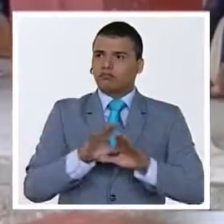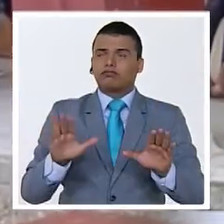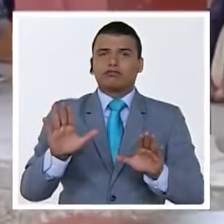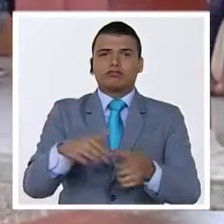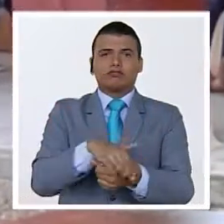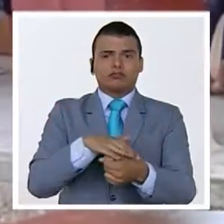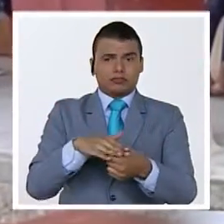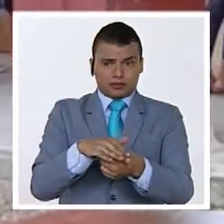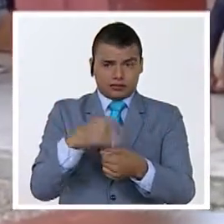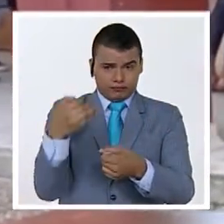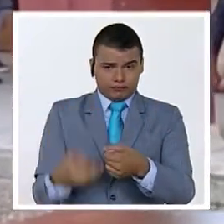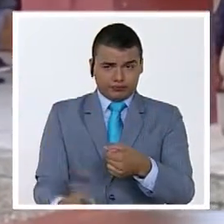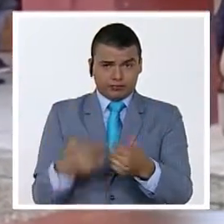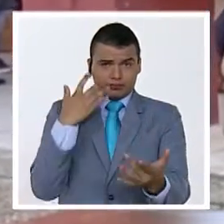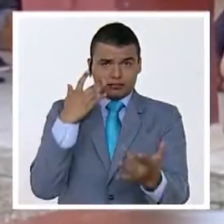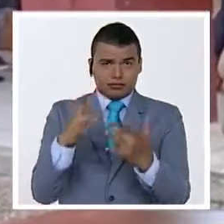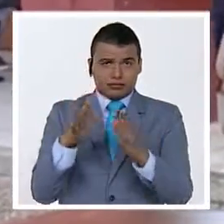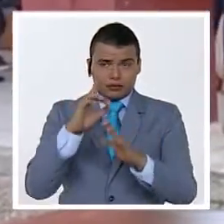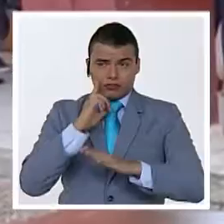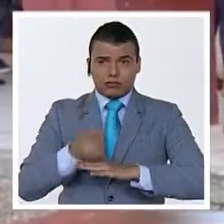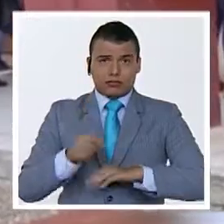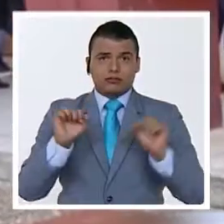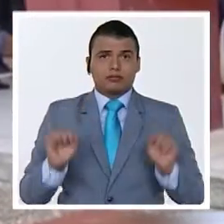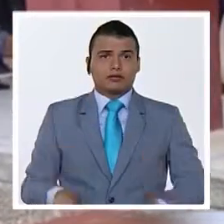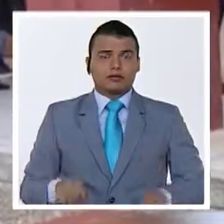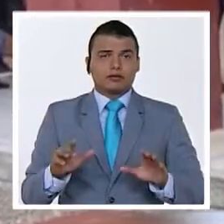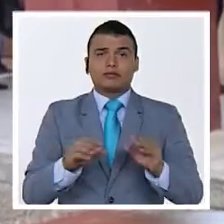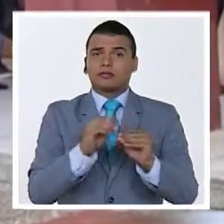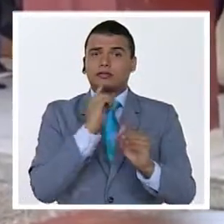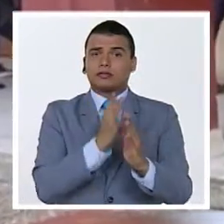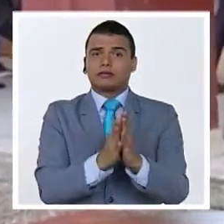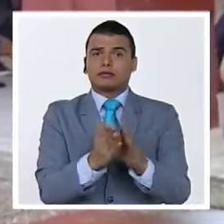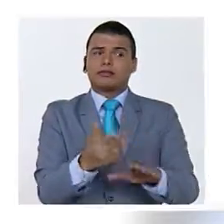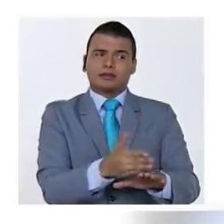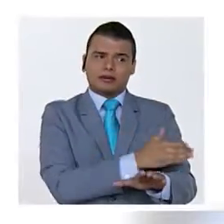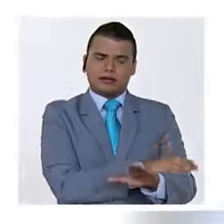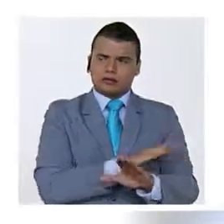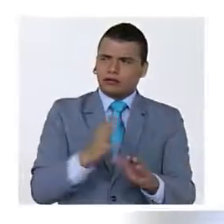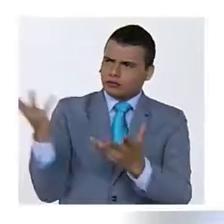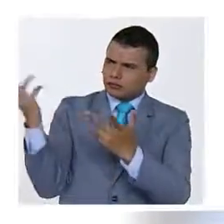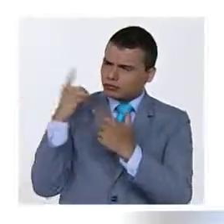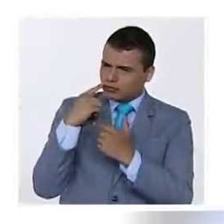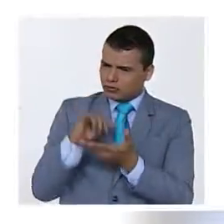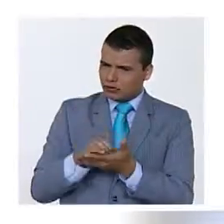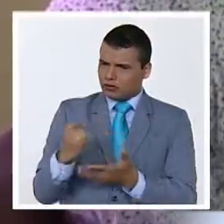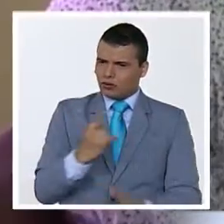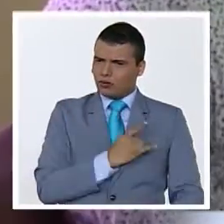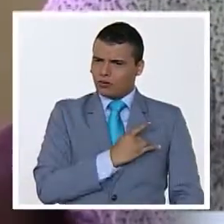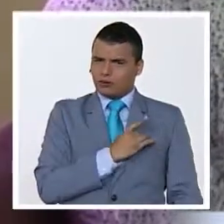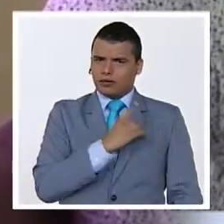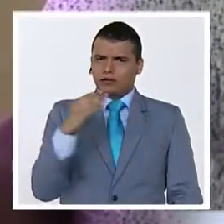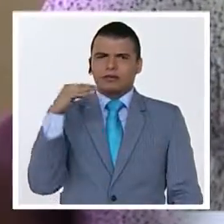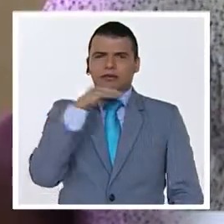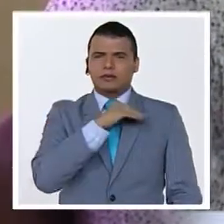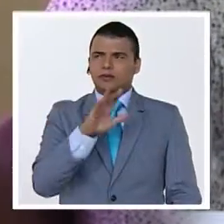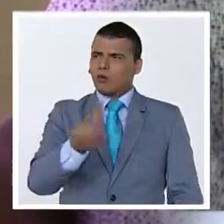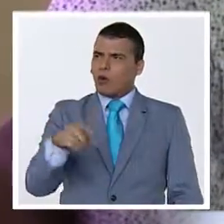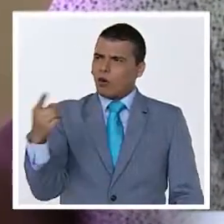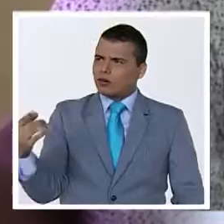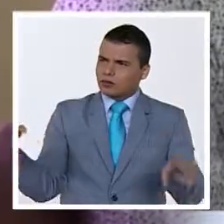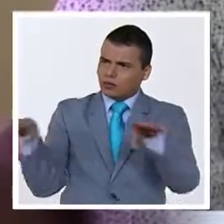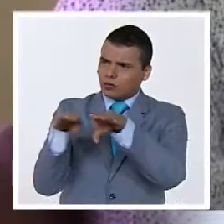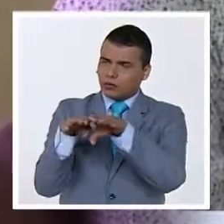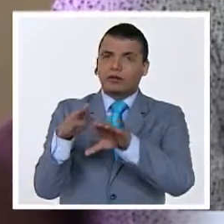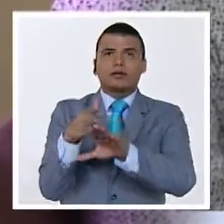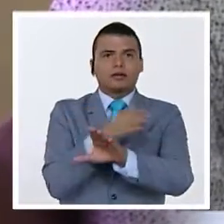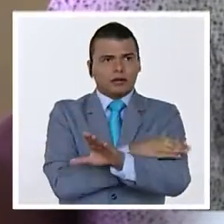es del caso hacerlo. Dijo que desde mucho antes de conocerse el fraude de una universidad paralela, se había denunciado